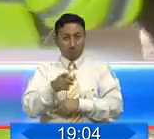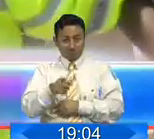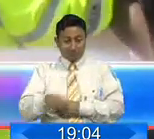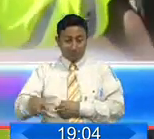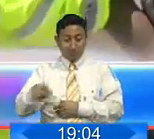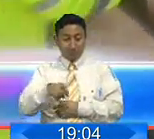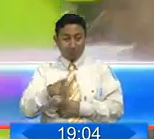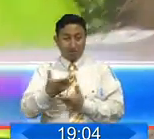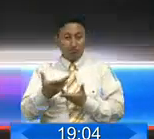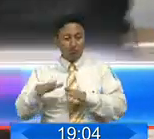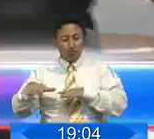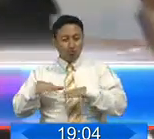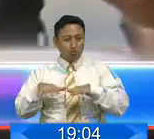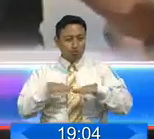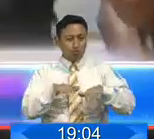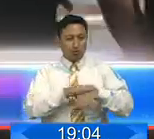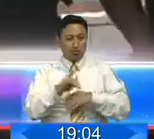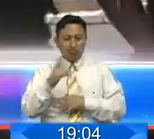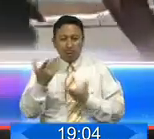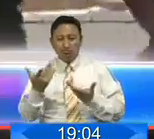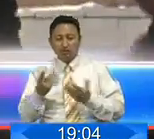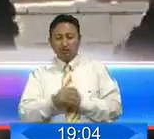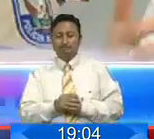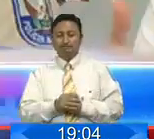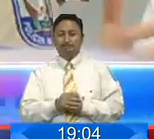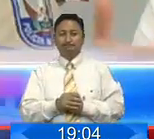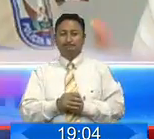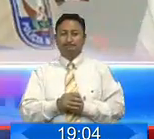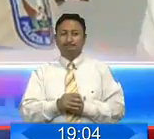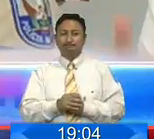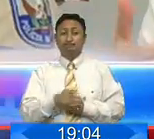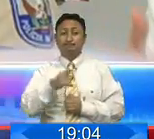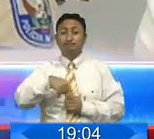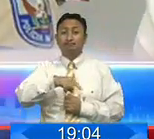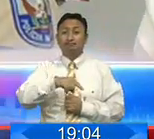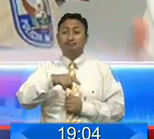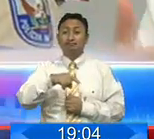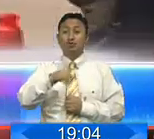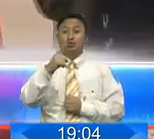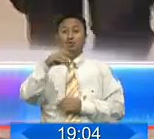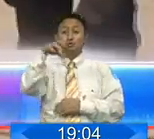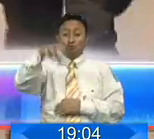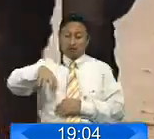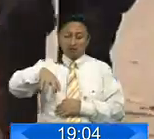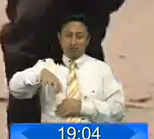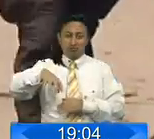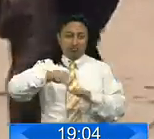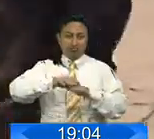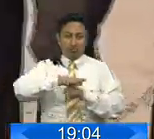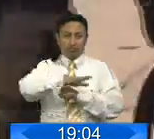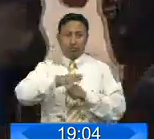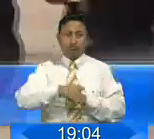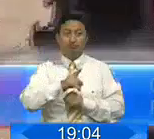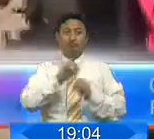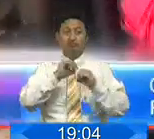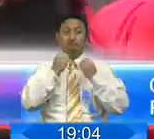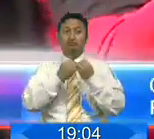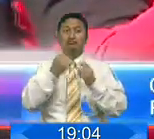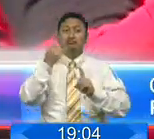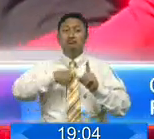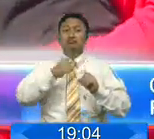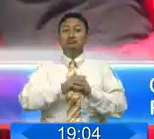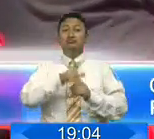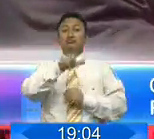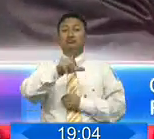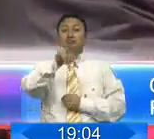capacidades, cuya operación, cuyos intereses se extienden más allá de los límites de una sola provincia. La organización delictiva había sido liderada por alias